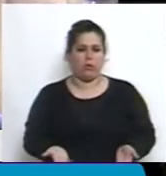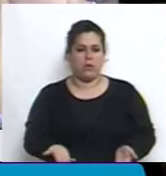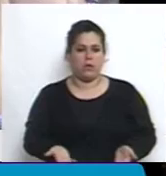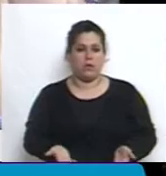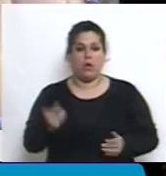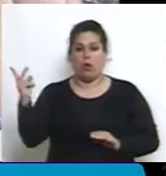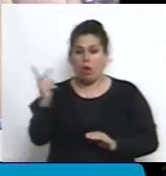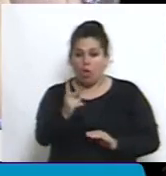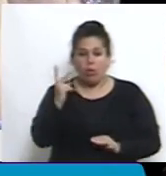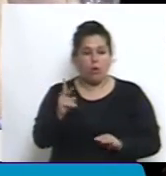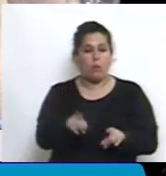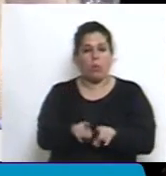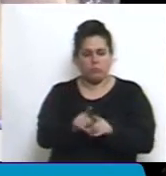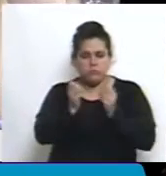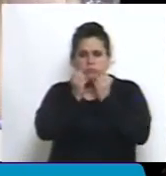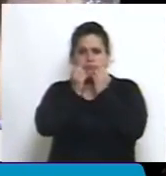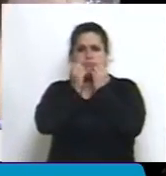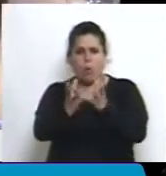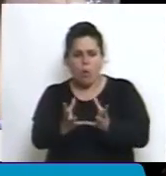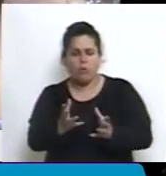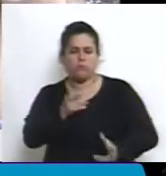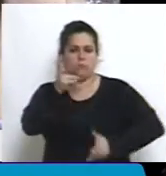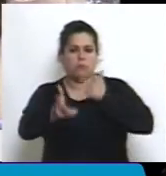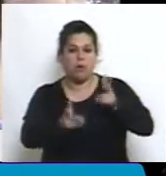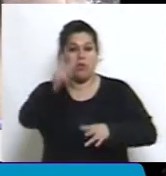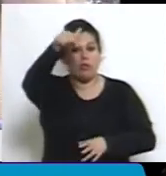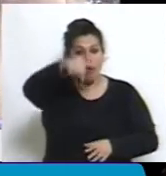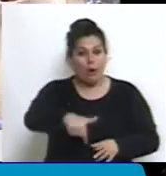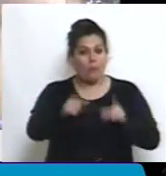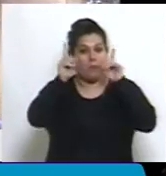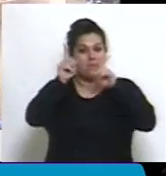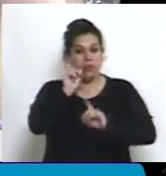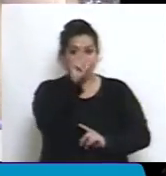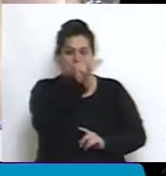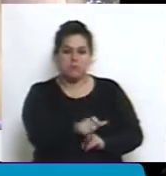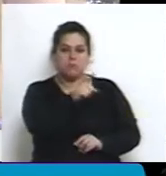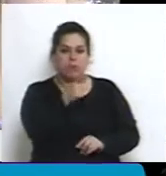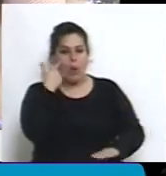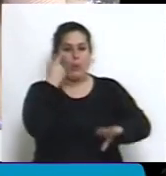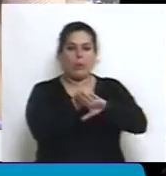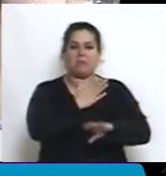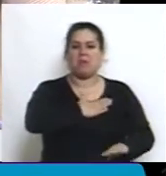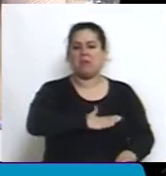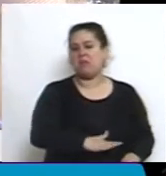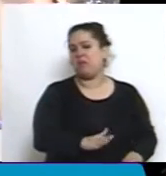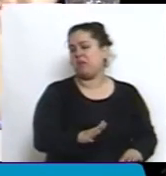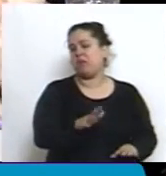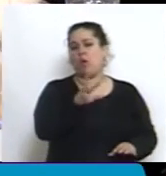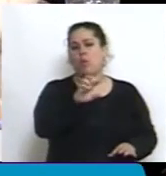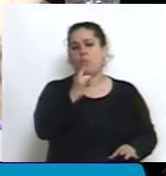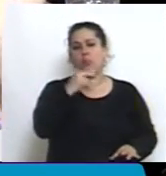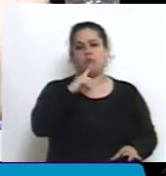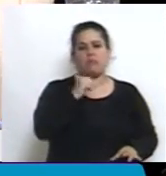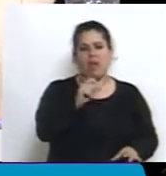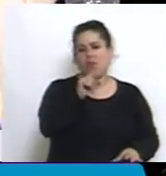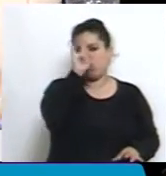Y fueron capaces de decirlo. Y ese profesor hoy vive tranquilo en Punta del Este. ¿Por qué?